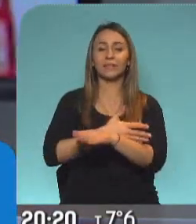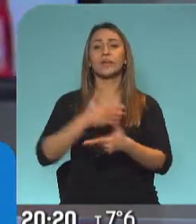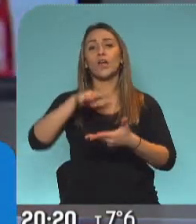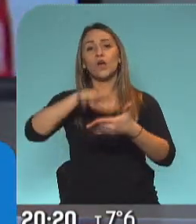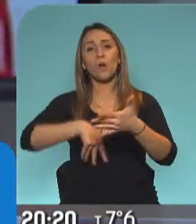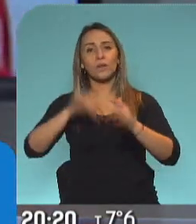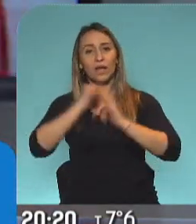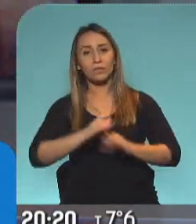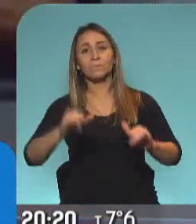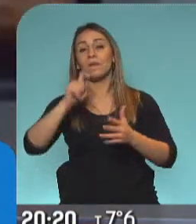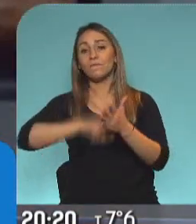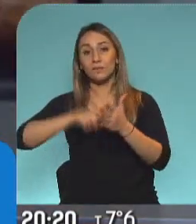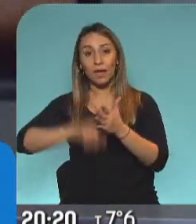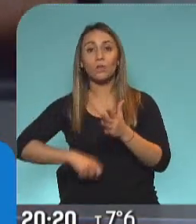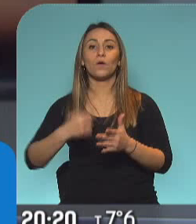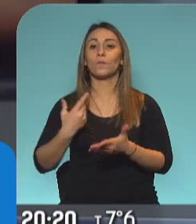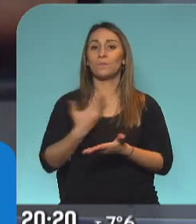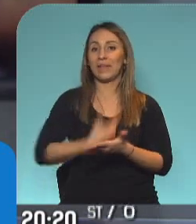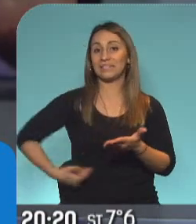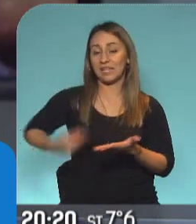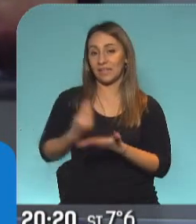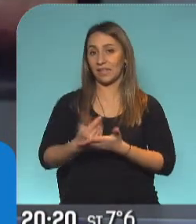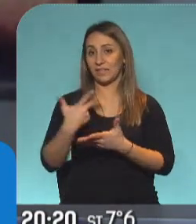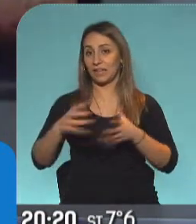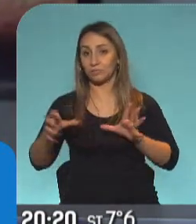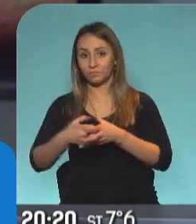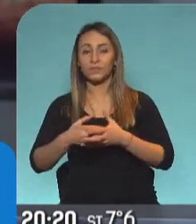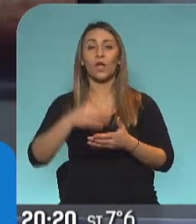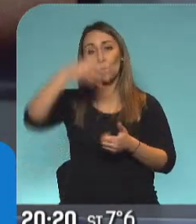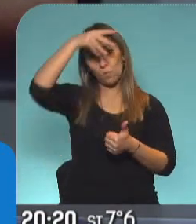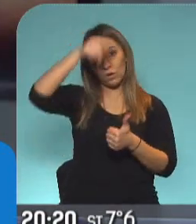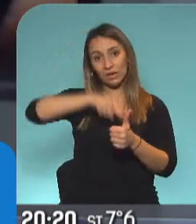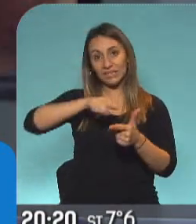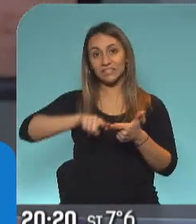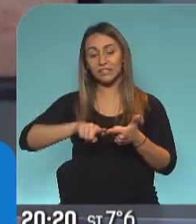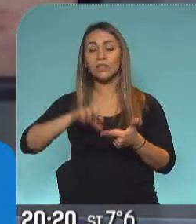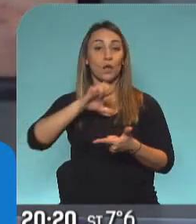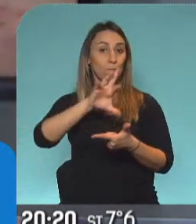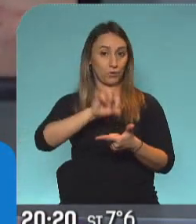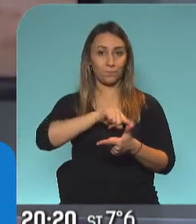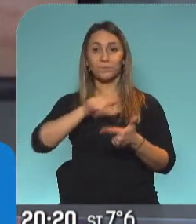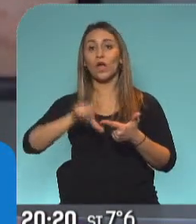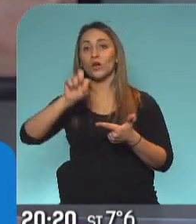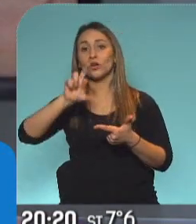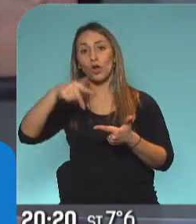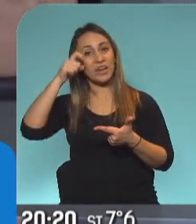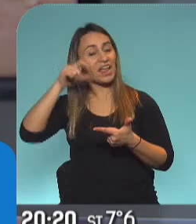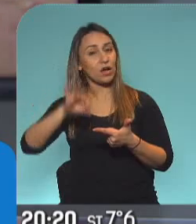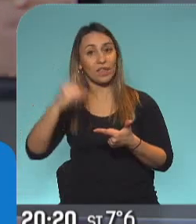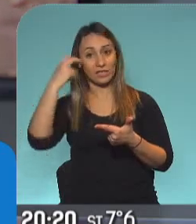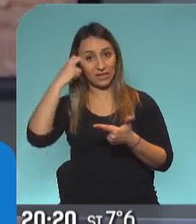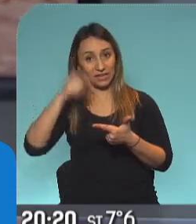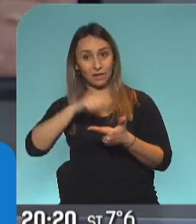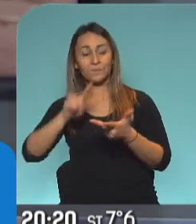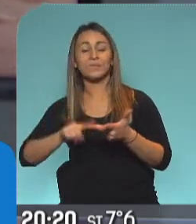los presidentes de los 3 partidos. Hablamos de Patricia Bullrich del PRO, de Alfredo Cornejo de la UCR y de Maximiliano Ferraro de la